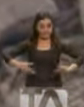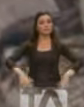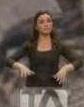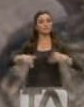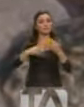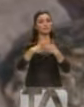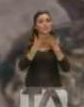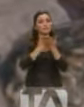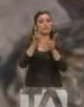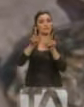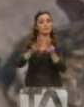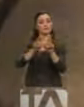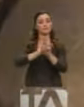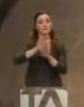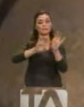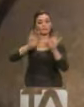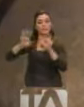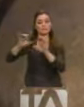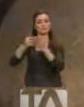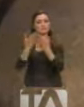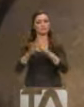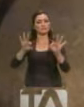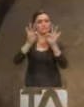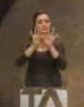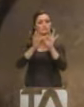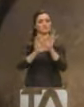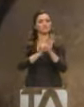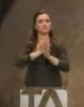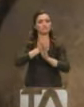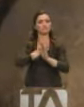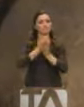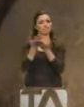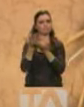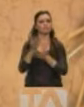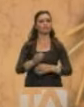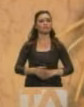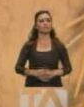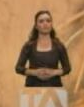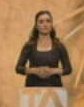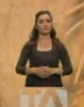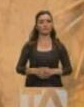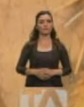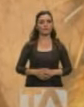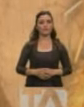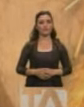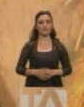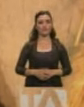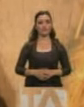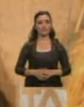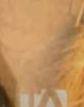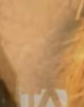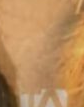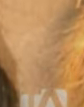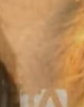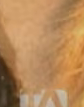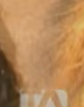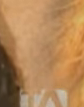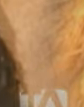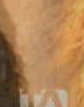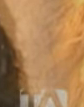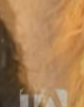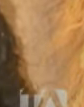museo etnográfico, que son definitivamente una riqueza patrimonial. Con cámaras de Alejandro Fierro en Loja, María del Rocío